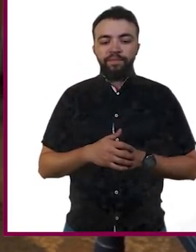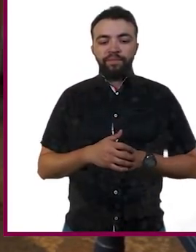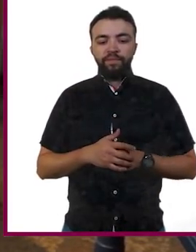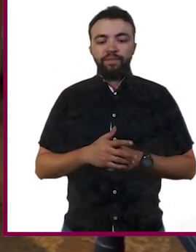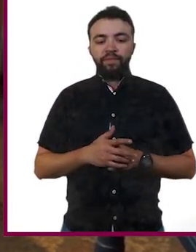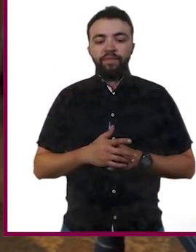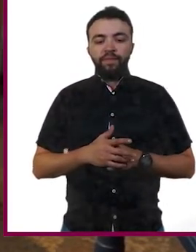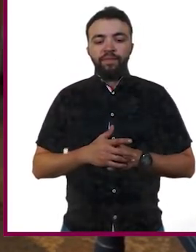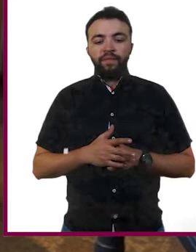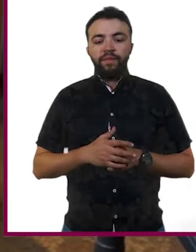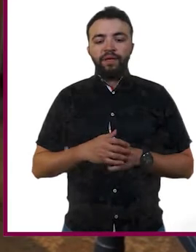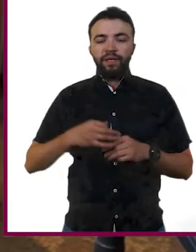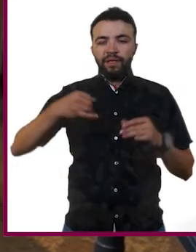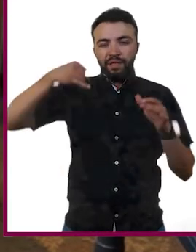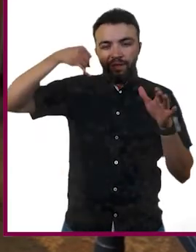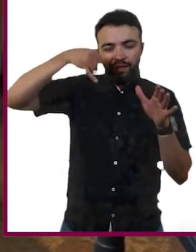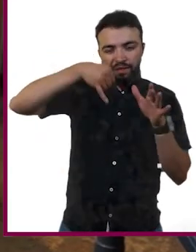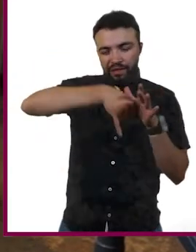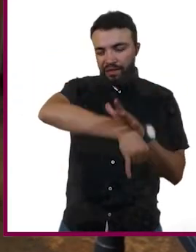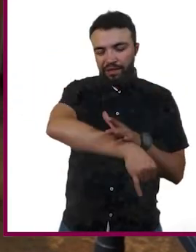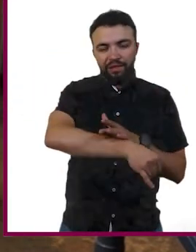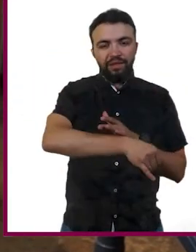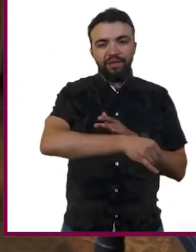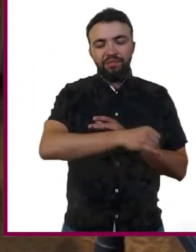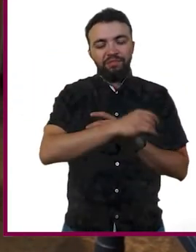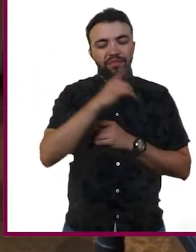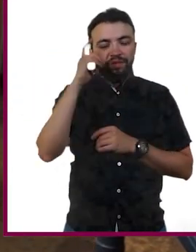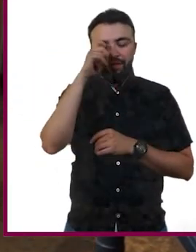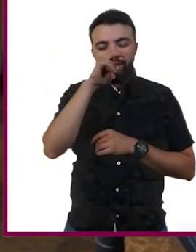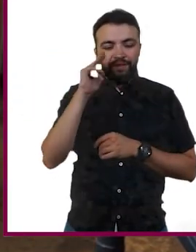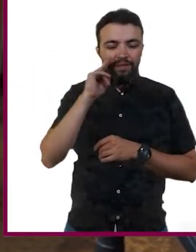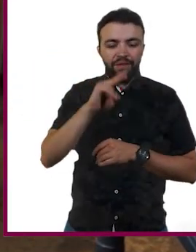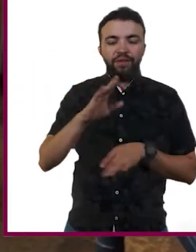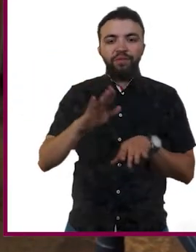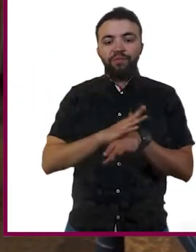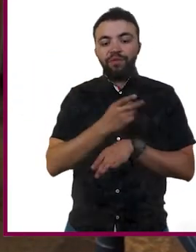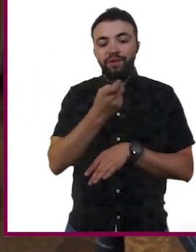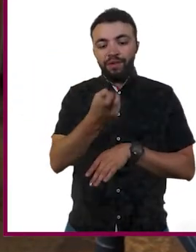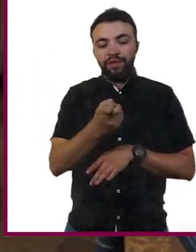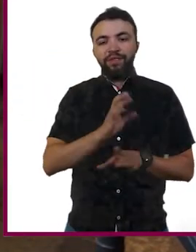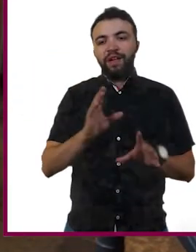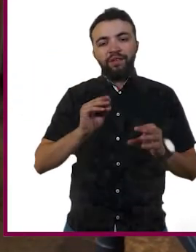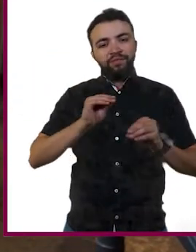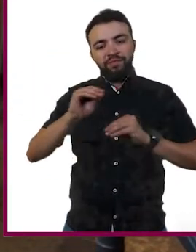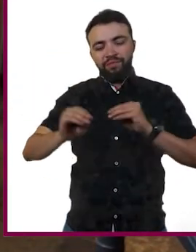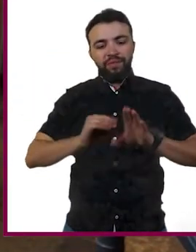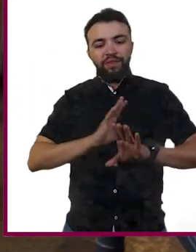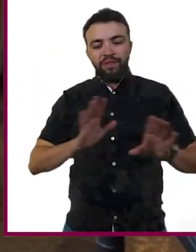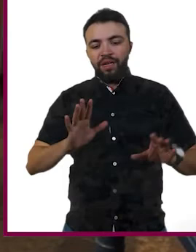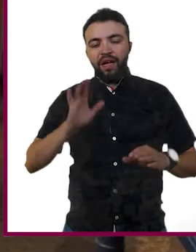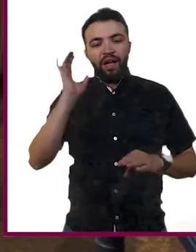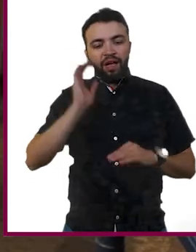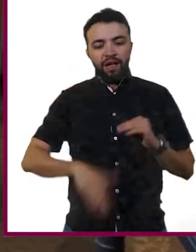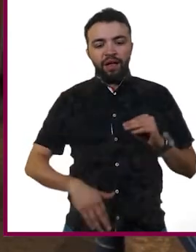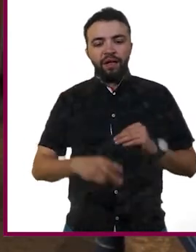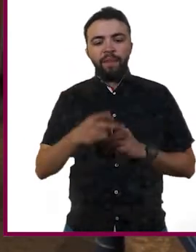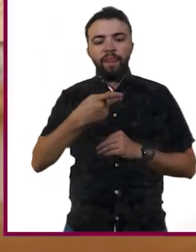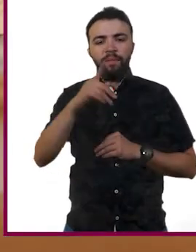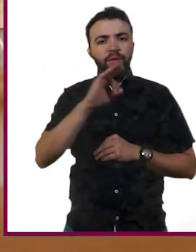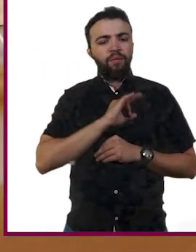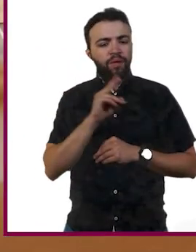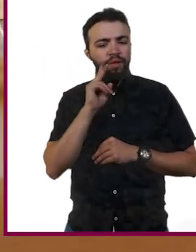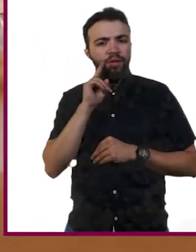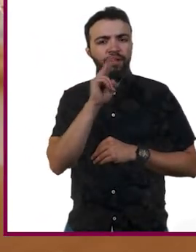El interior del instrumento no se puede ver en este momento porque este instrumento ya está construido, ¿no? Terminado. Pero